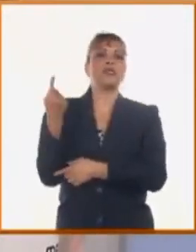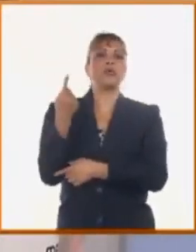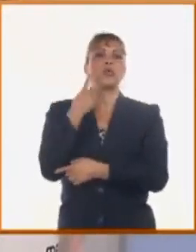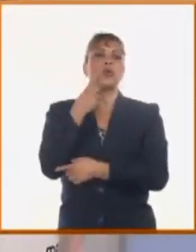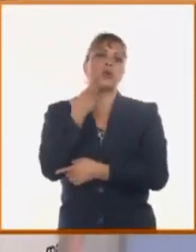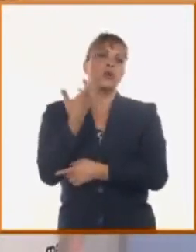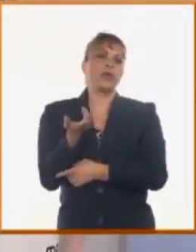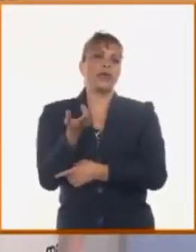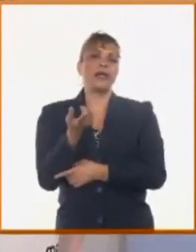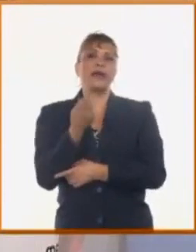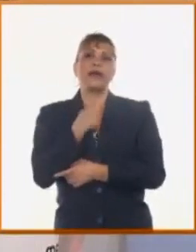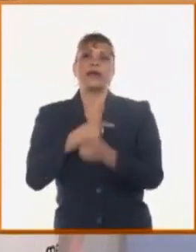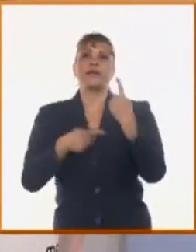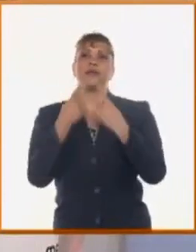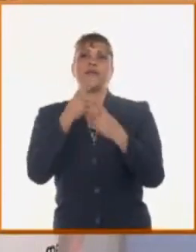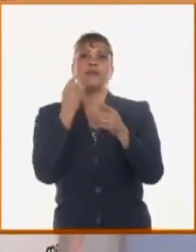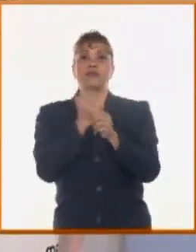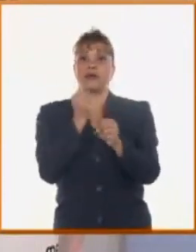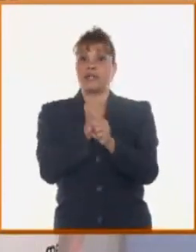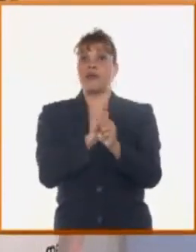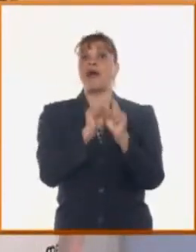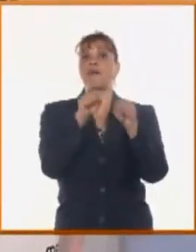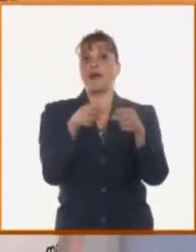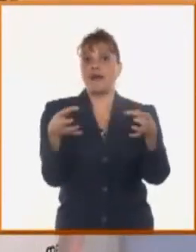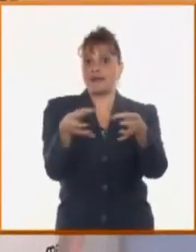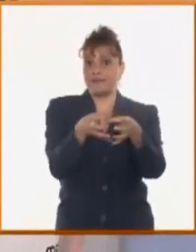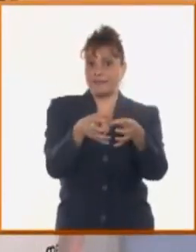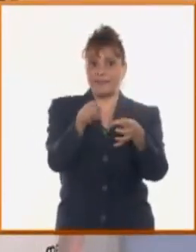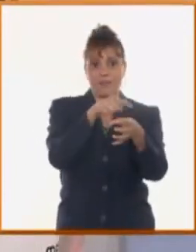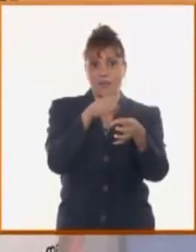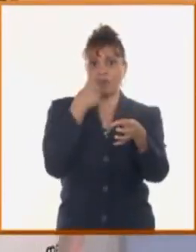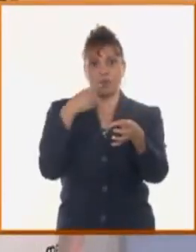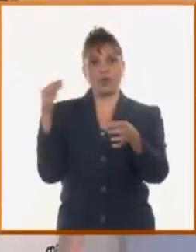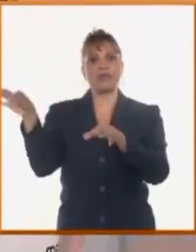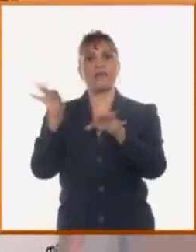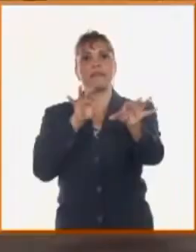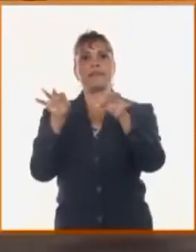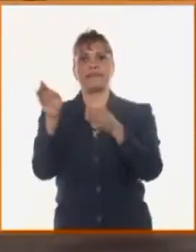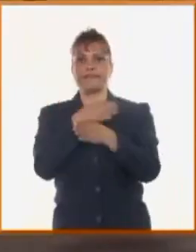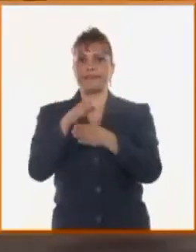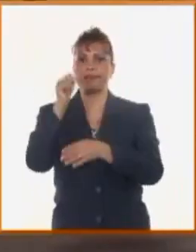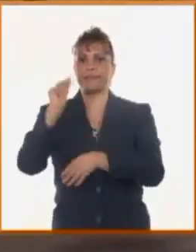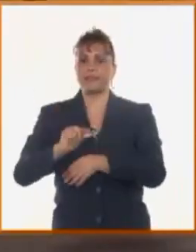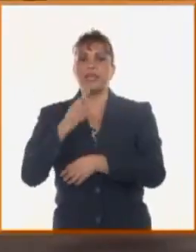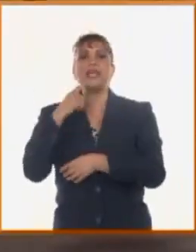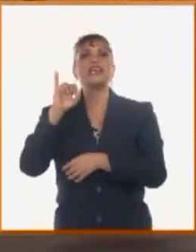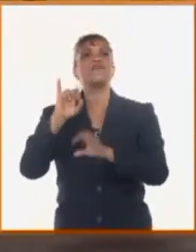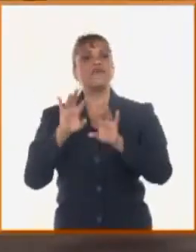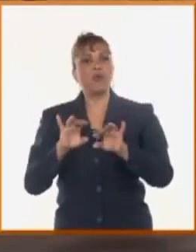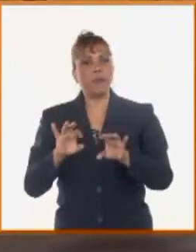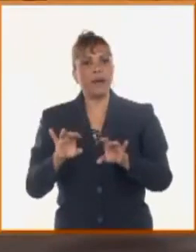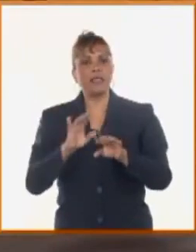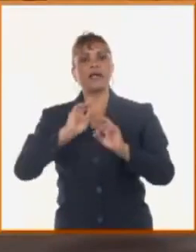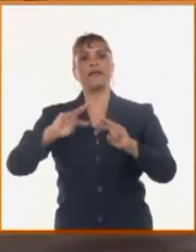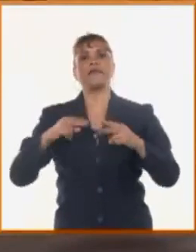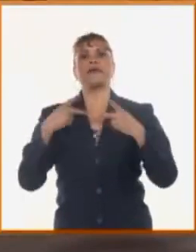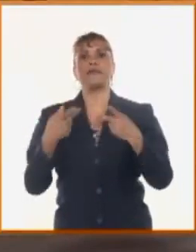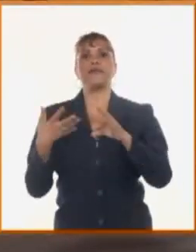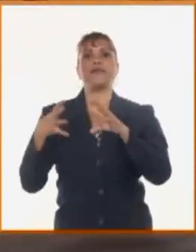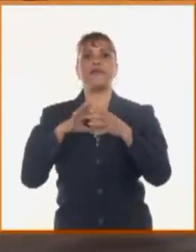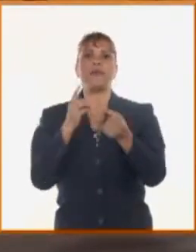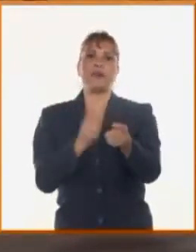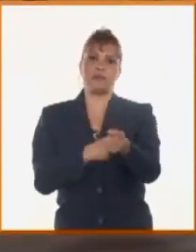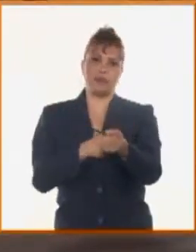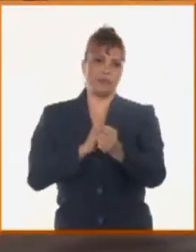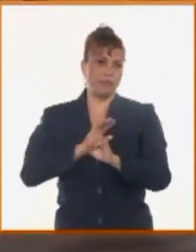necesariamente los que trabajamos en el sector. Este año Informática Webbe a su formato tradicional, como